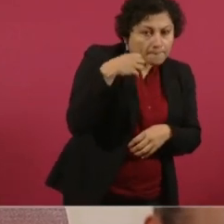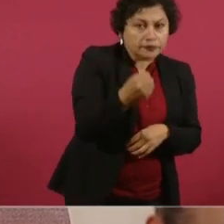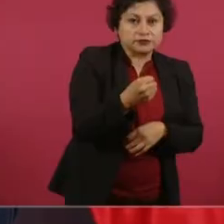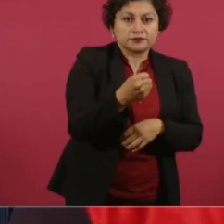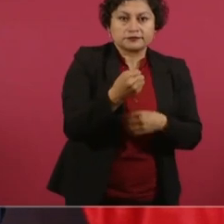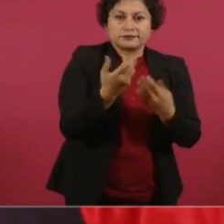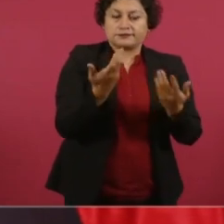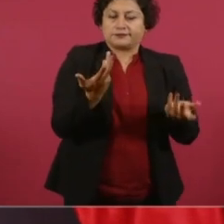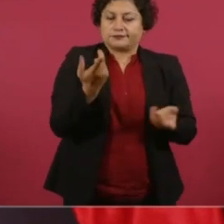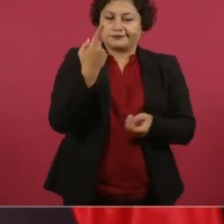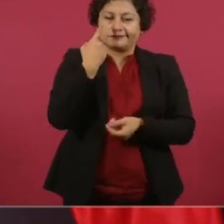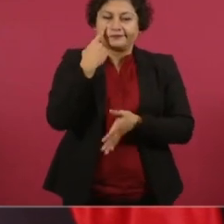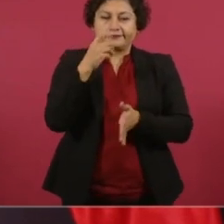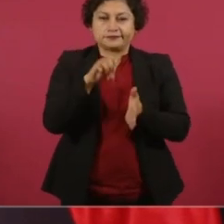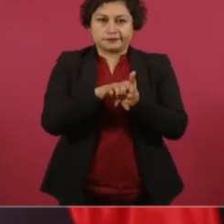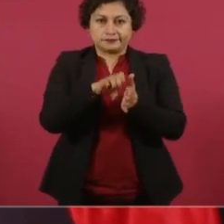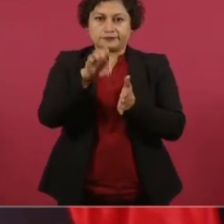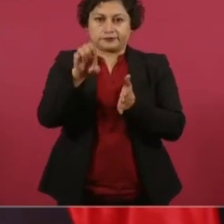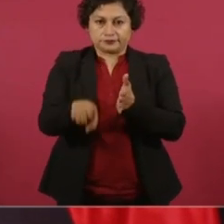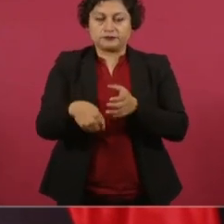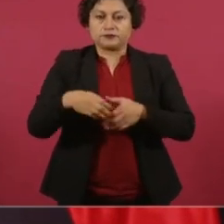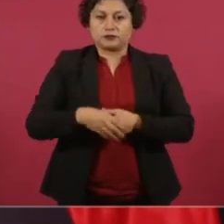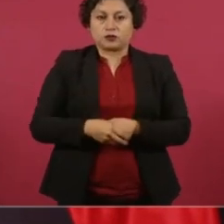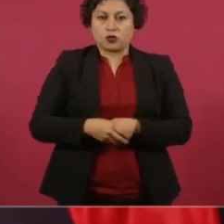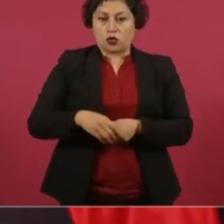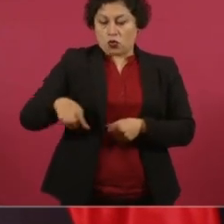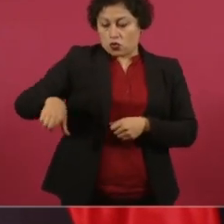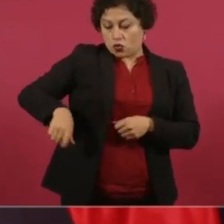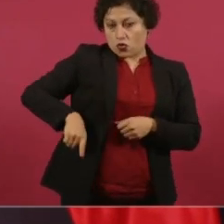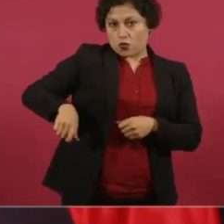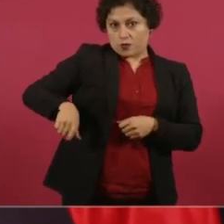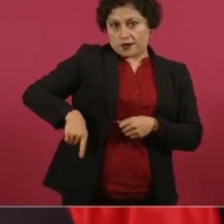Si el gobierno es